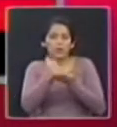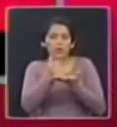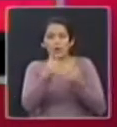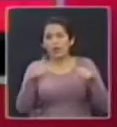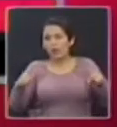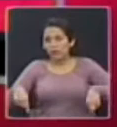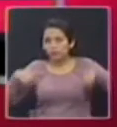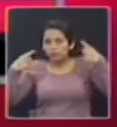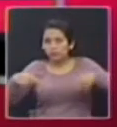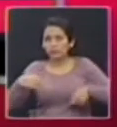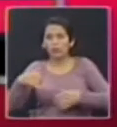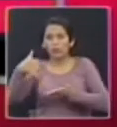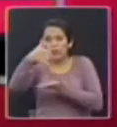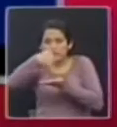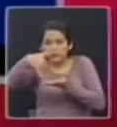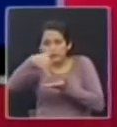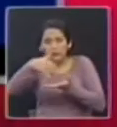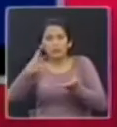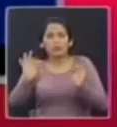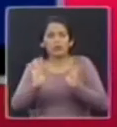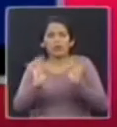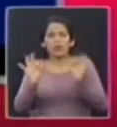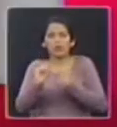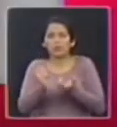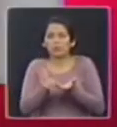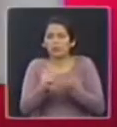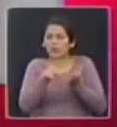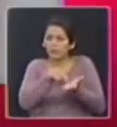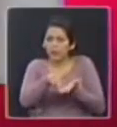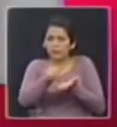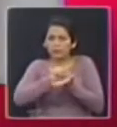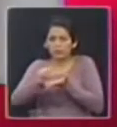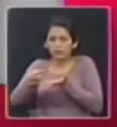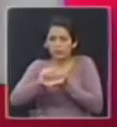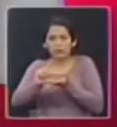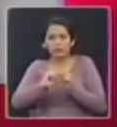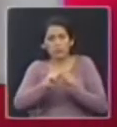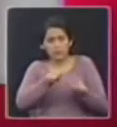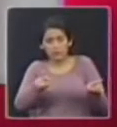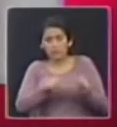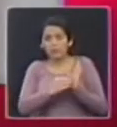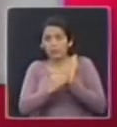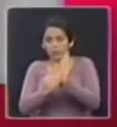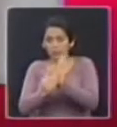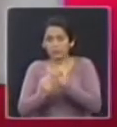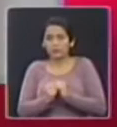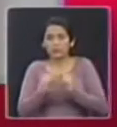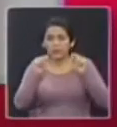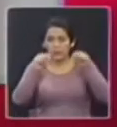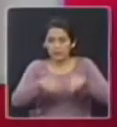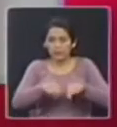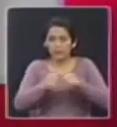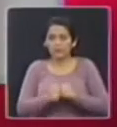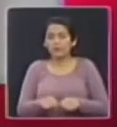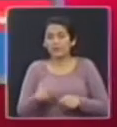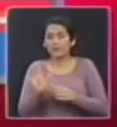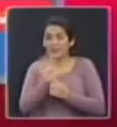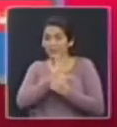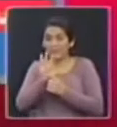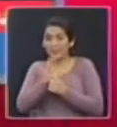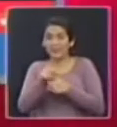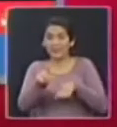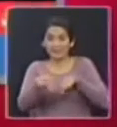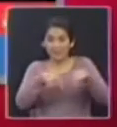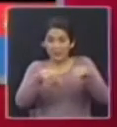neumáticos, lubricantes, planes de financiamiento sobre todo, y lo más importante, Expo Transporte va a ser una